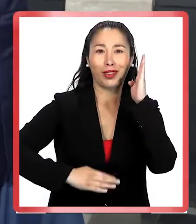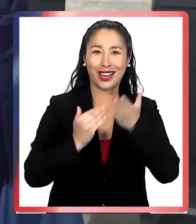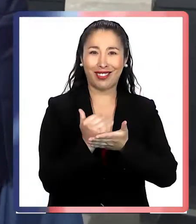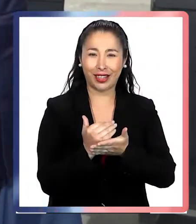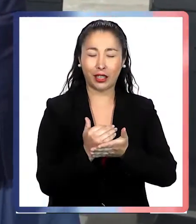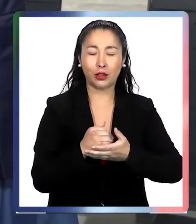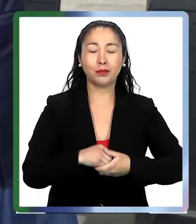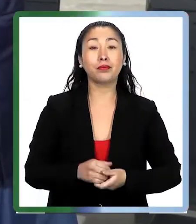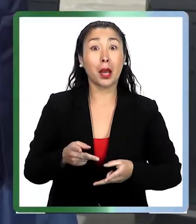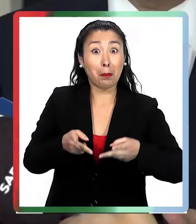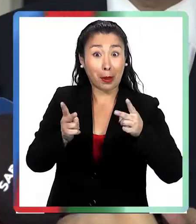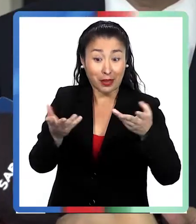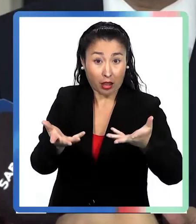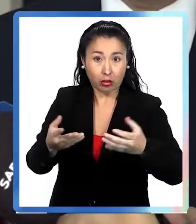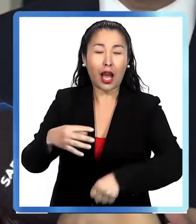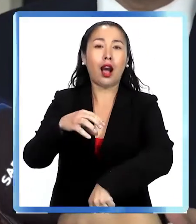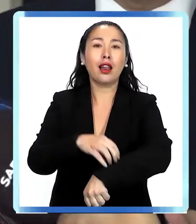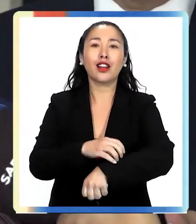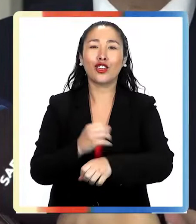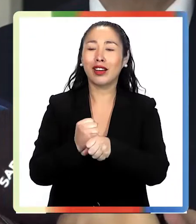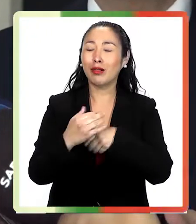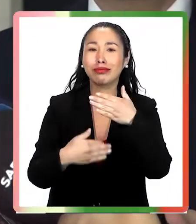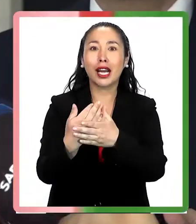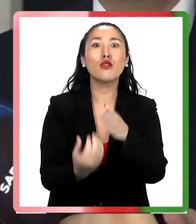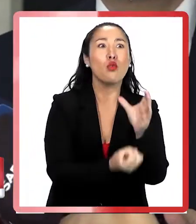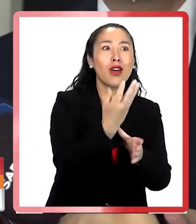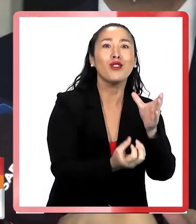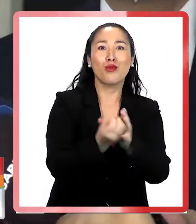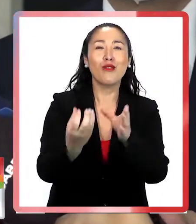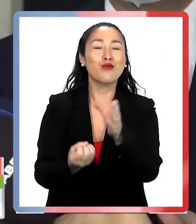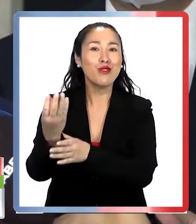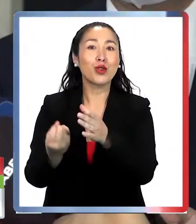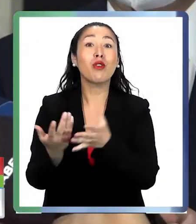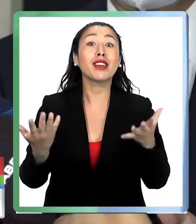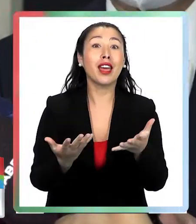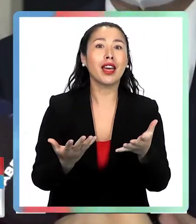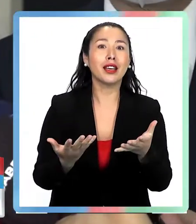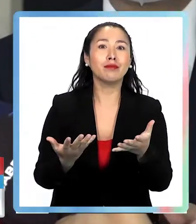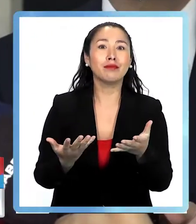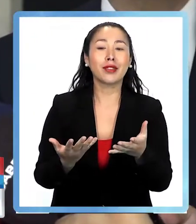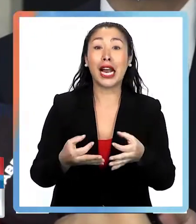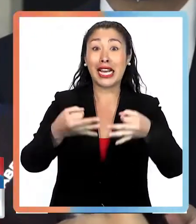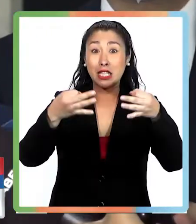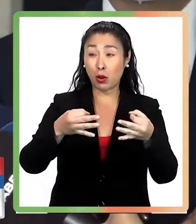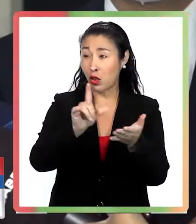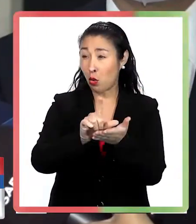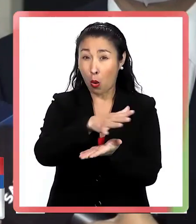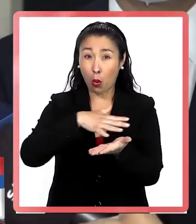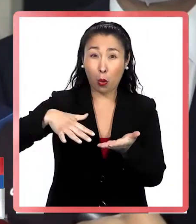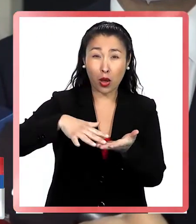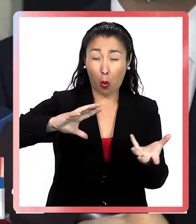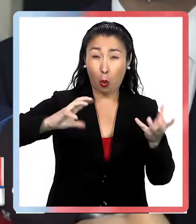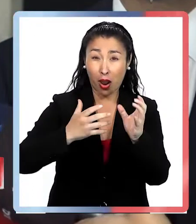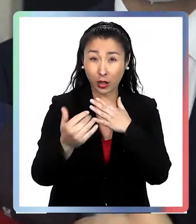técnico. Permite, ¿no es cierto?, a la región poder trabajar y ser innovadora en el manejo, ¿cierto?, de la seguridad pública,